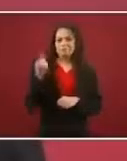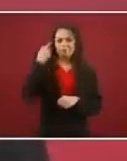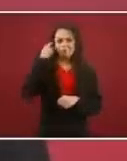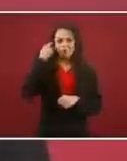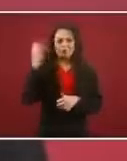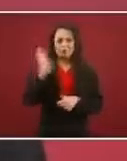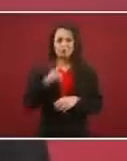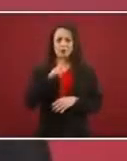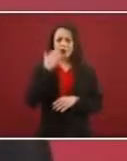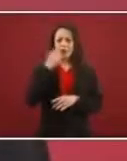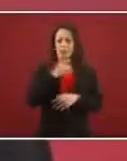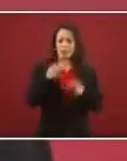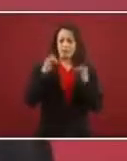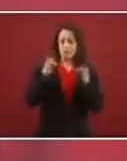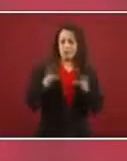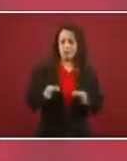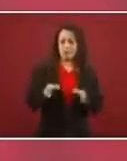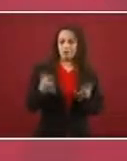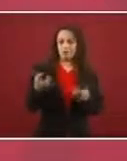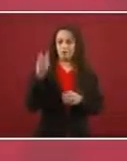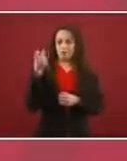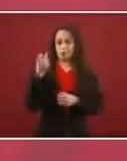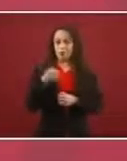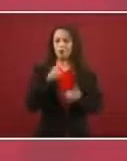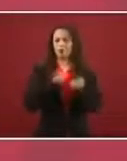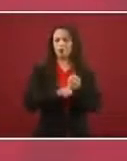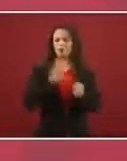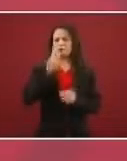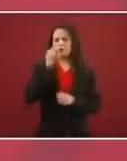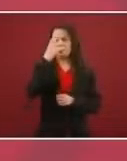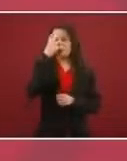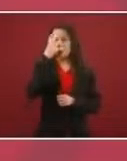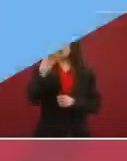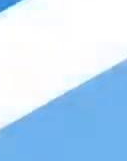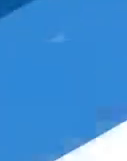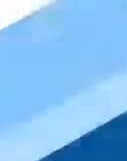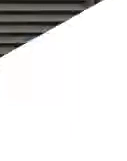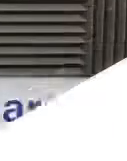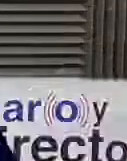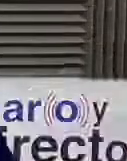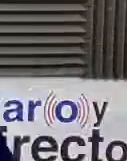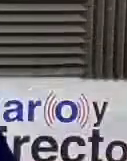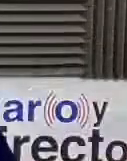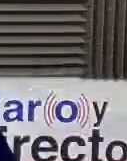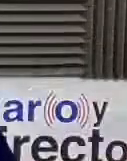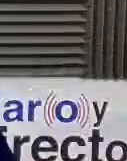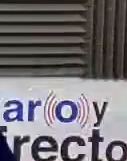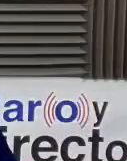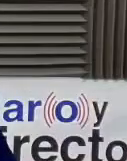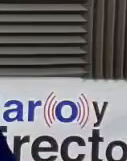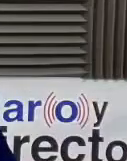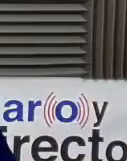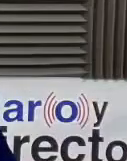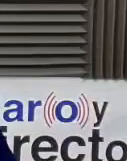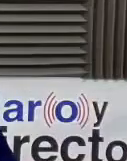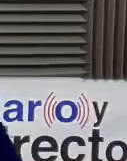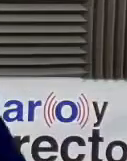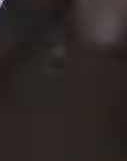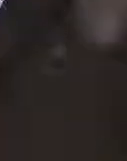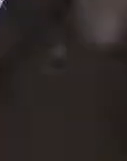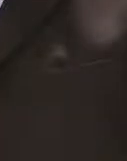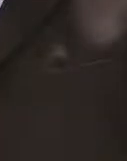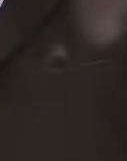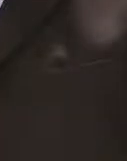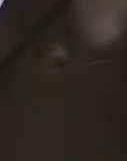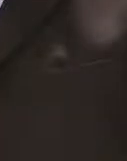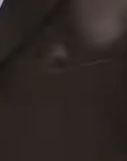formales, dice que eso no es serio, dice, no es una política seria. Bueno, ahí andamos.